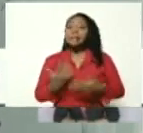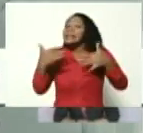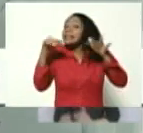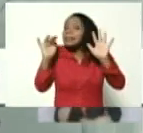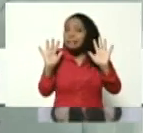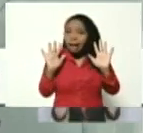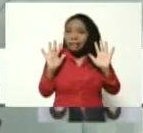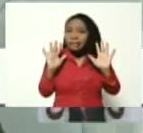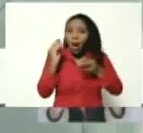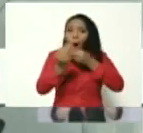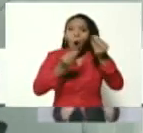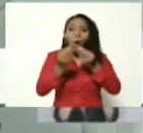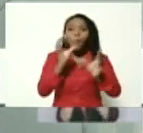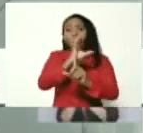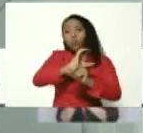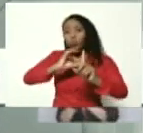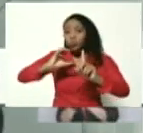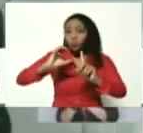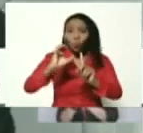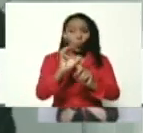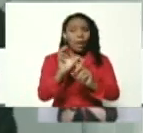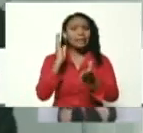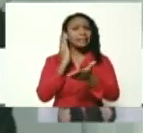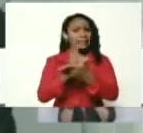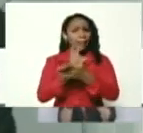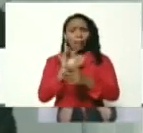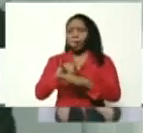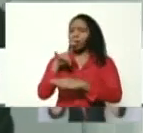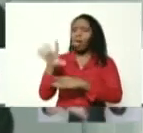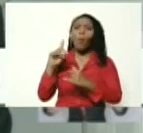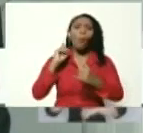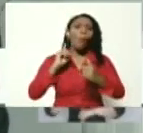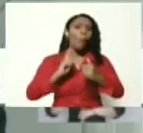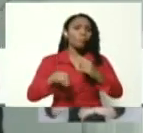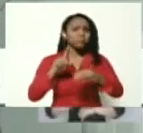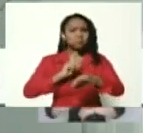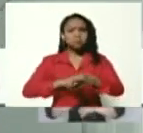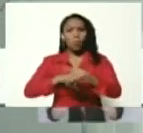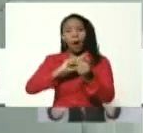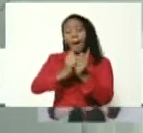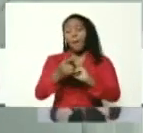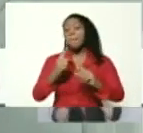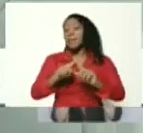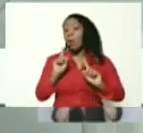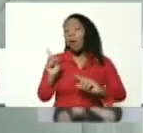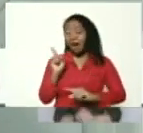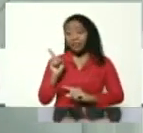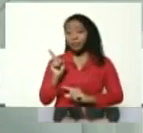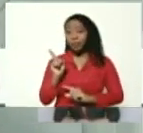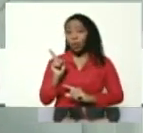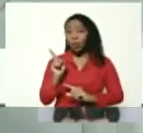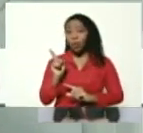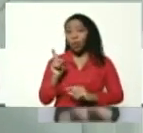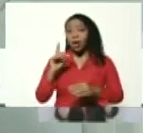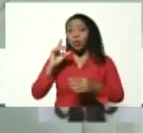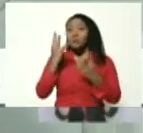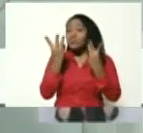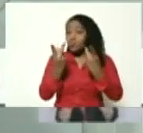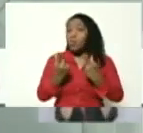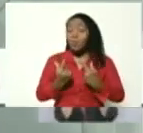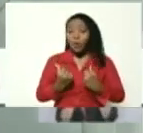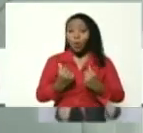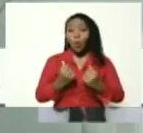rasgo cultural, siempre dejamos para última hora los cambios, pero este es un, por las cifras y